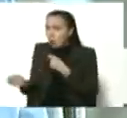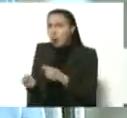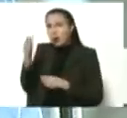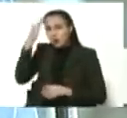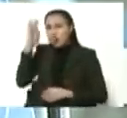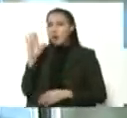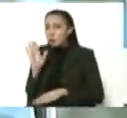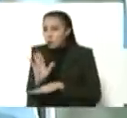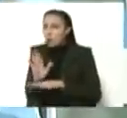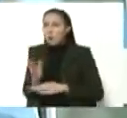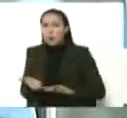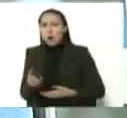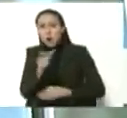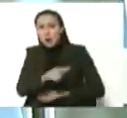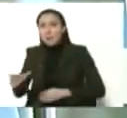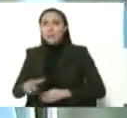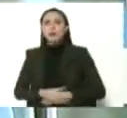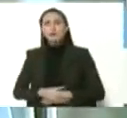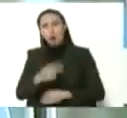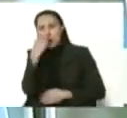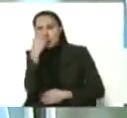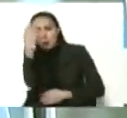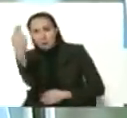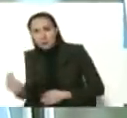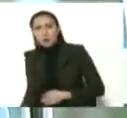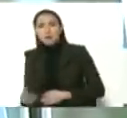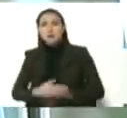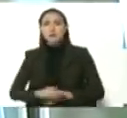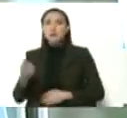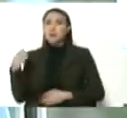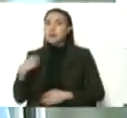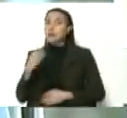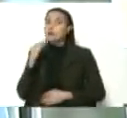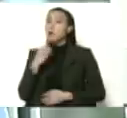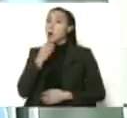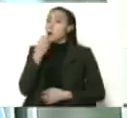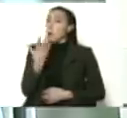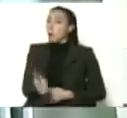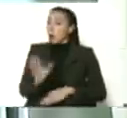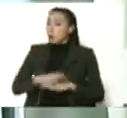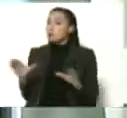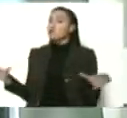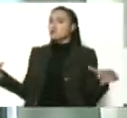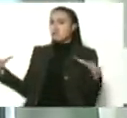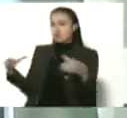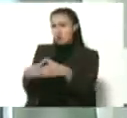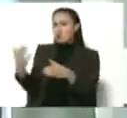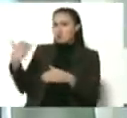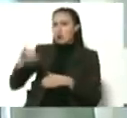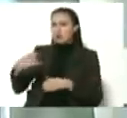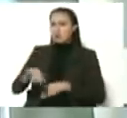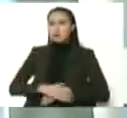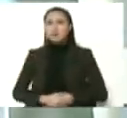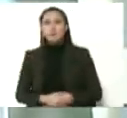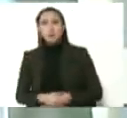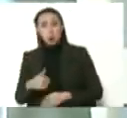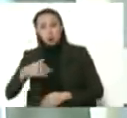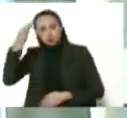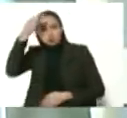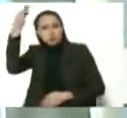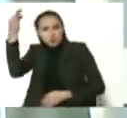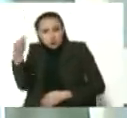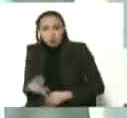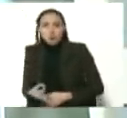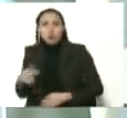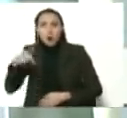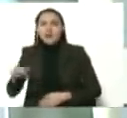deben corresponderle a los que nos visitan. Hemos tenido buena experiencia, hay organización. Yo estoy seguro que